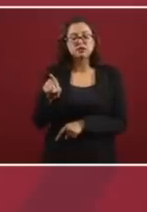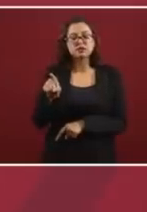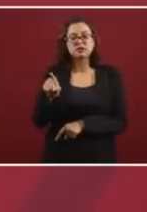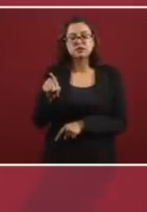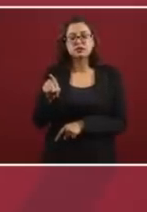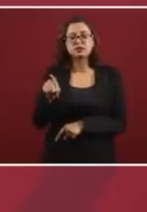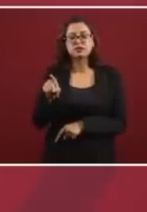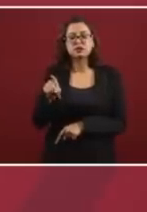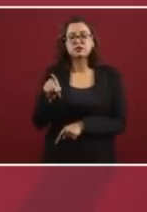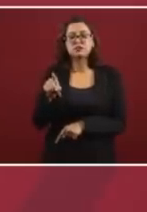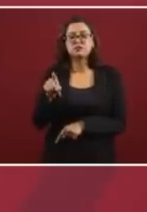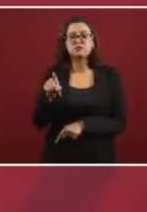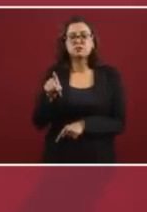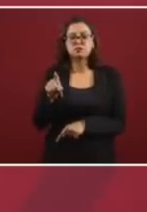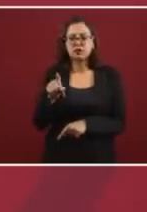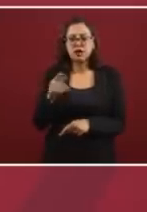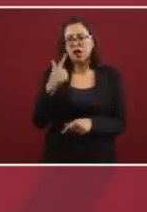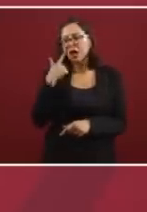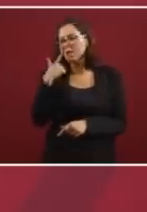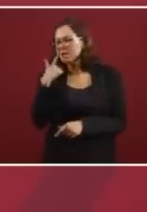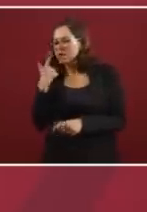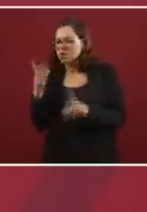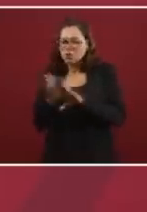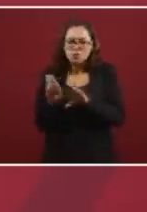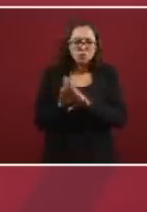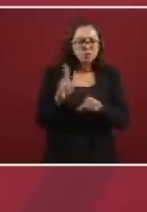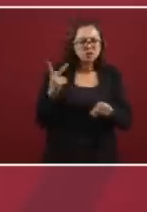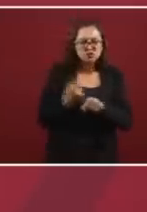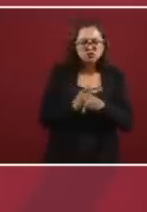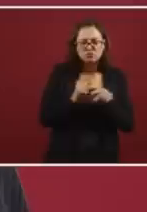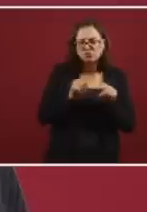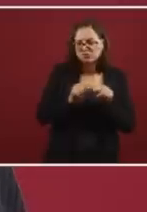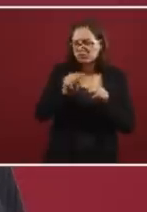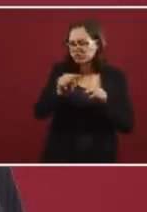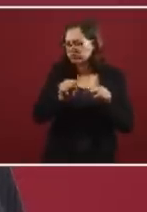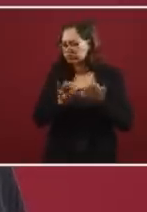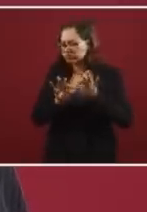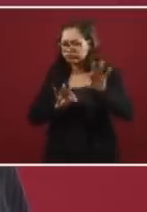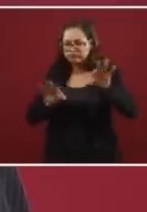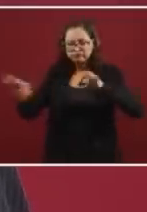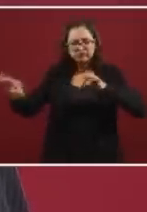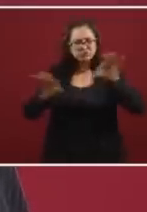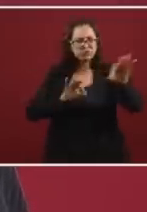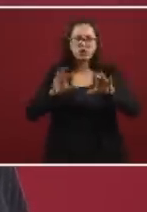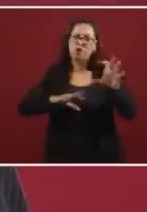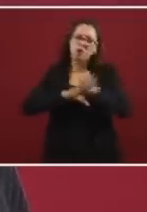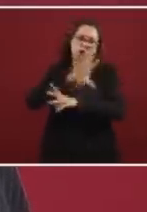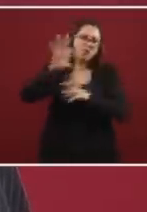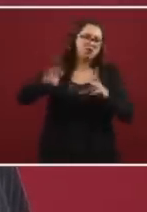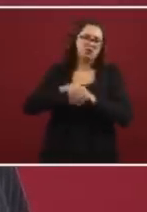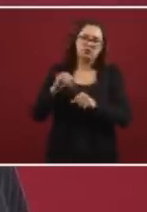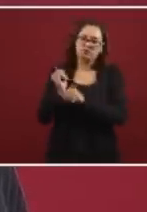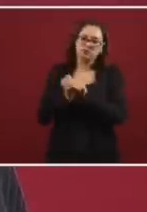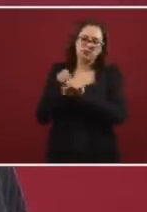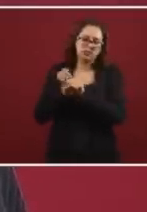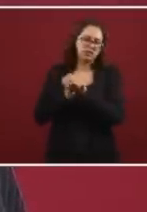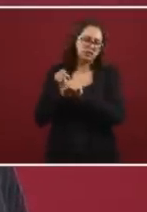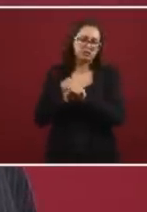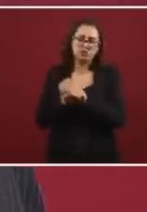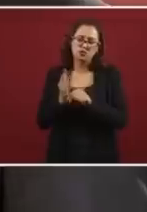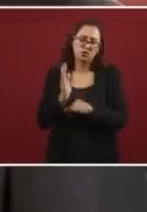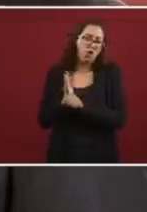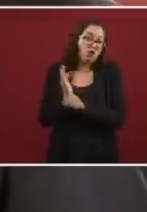se están reconstruyendo los hechos todo lo que se hace sí y